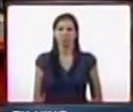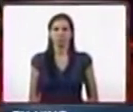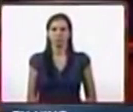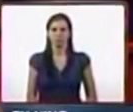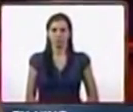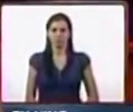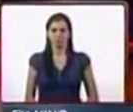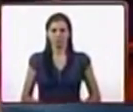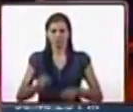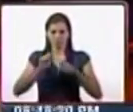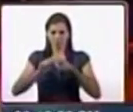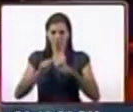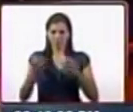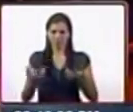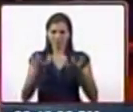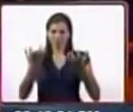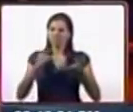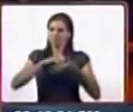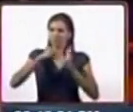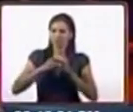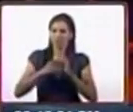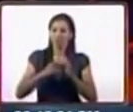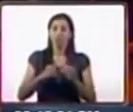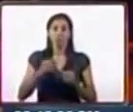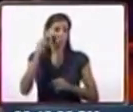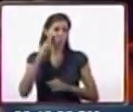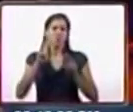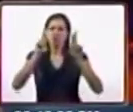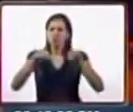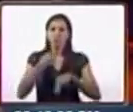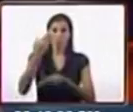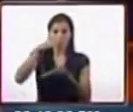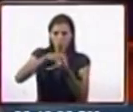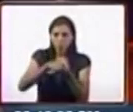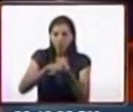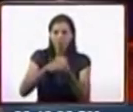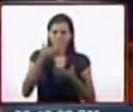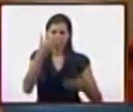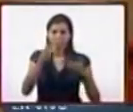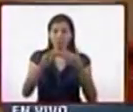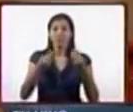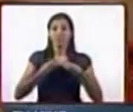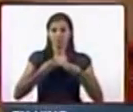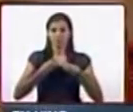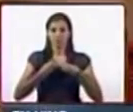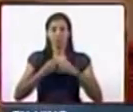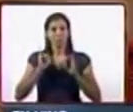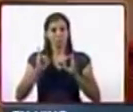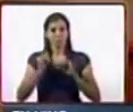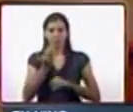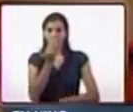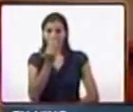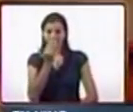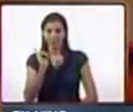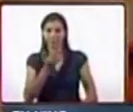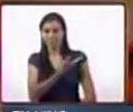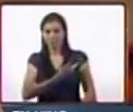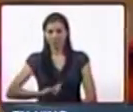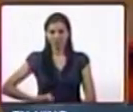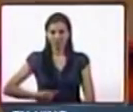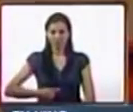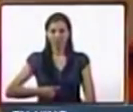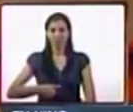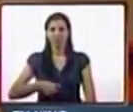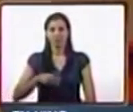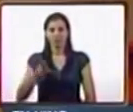garantiza la inmortalidad de nuestro padre libertador Simón Bolívar por parte del ciudadano Nicolás Maduro Moros, presidente de la